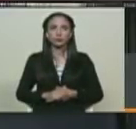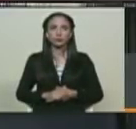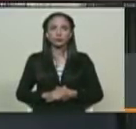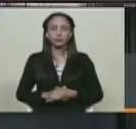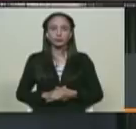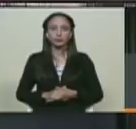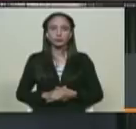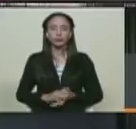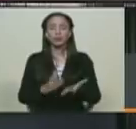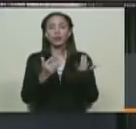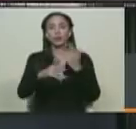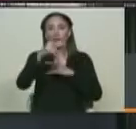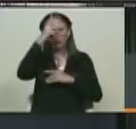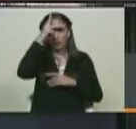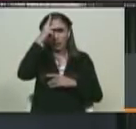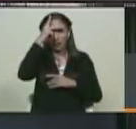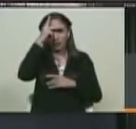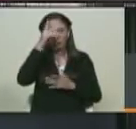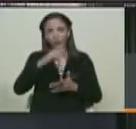Tarek El Aissami.